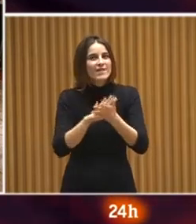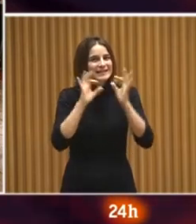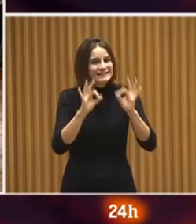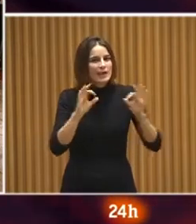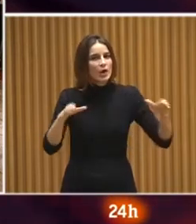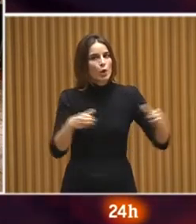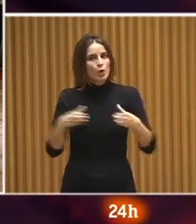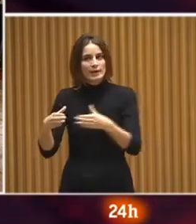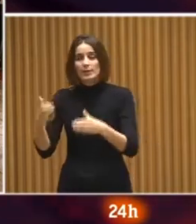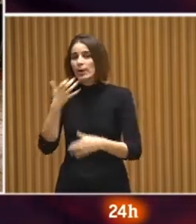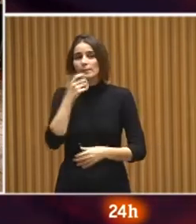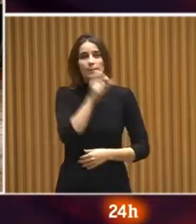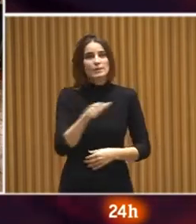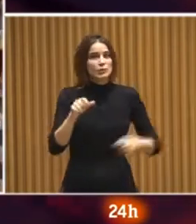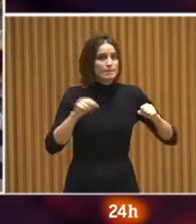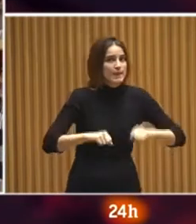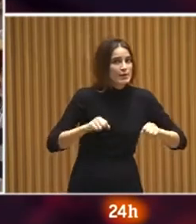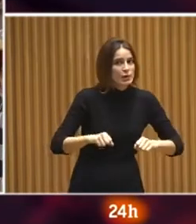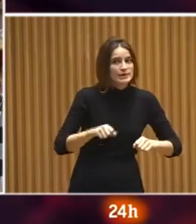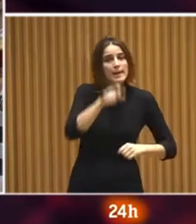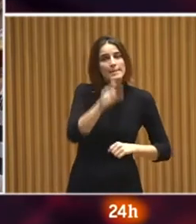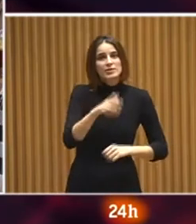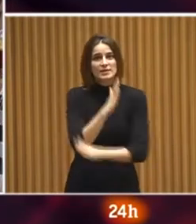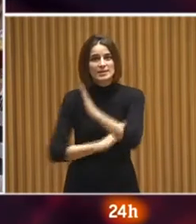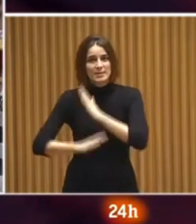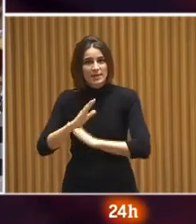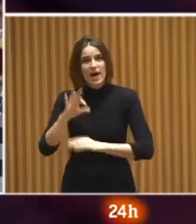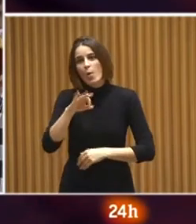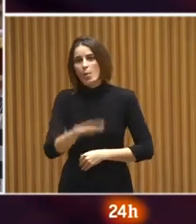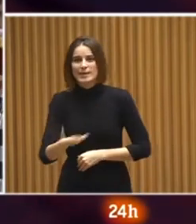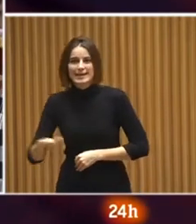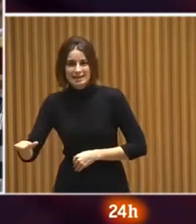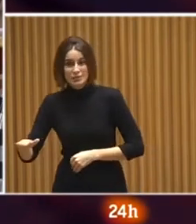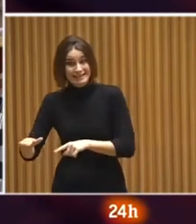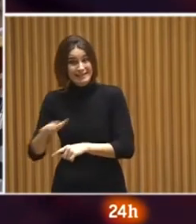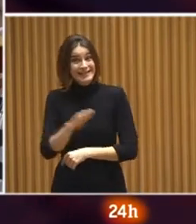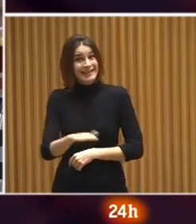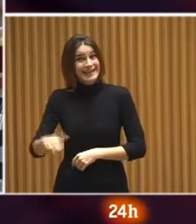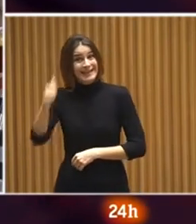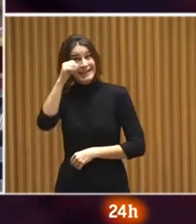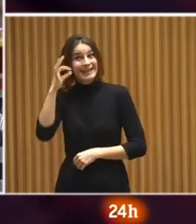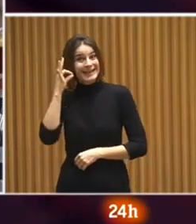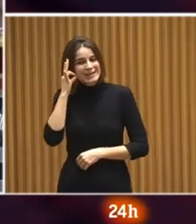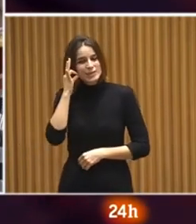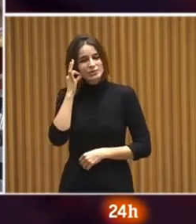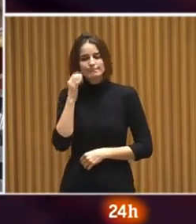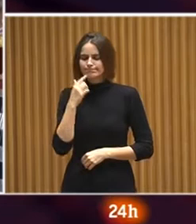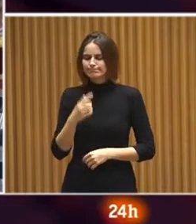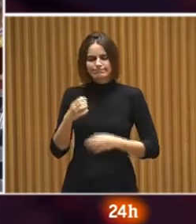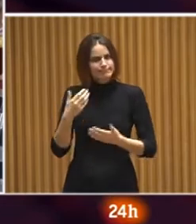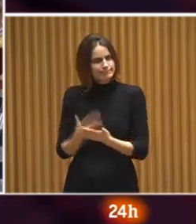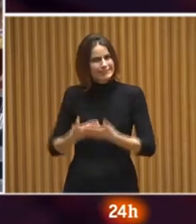con discapacidad o los niños. Esos niños y niñas a los que se les garantiza la protección prevista en los